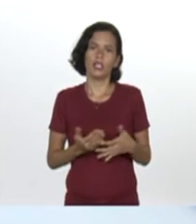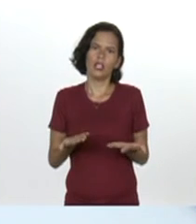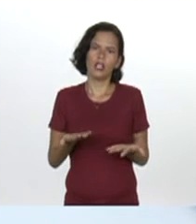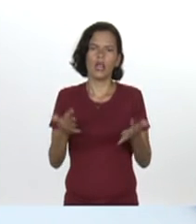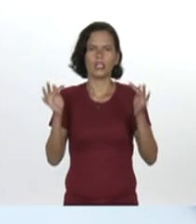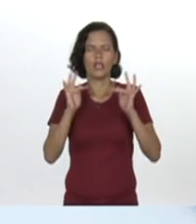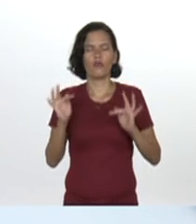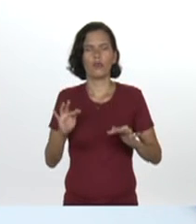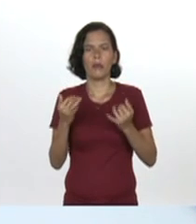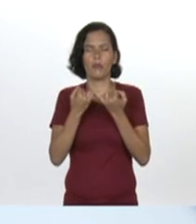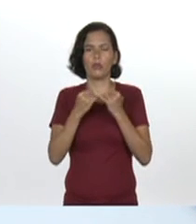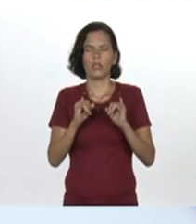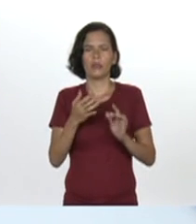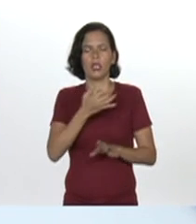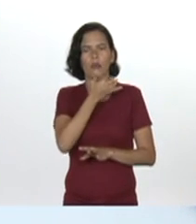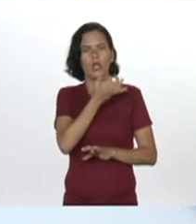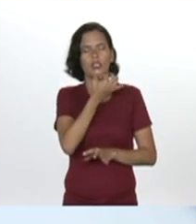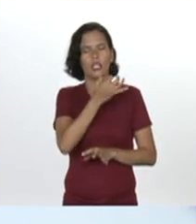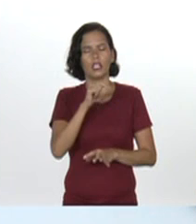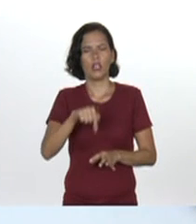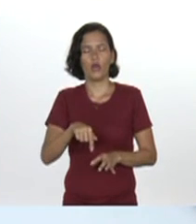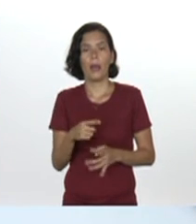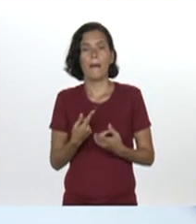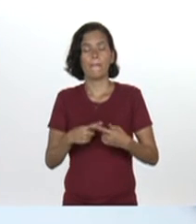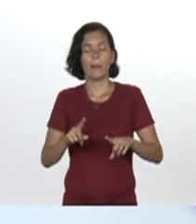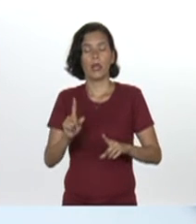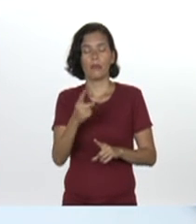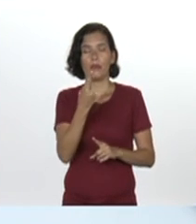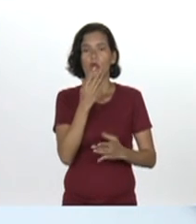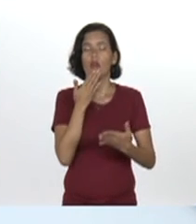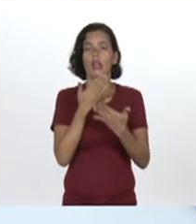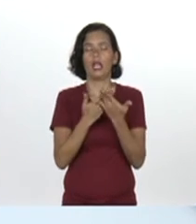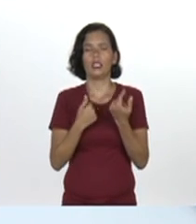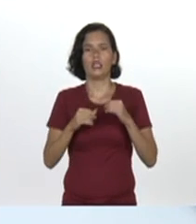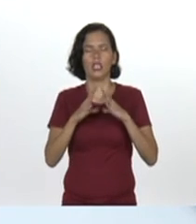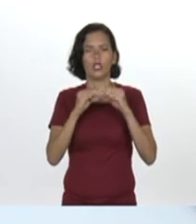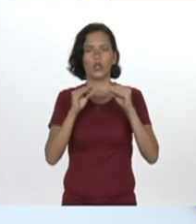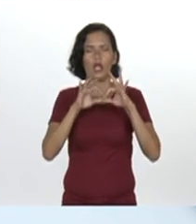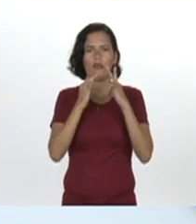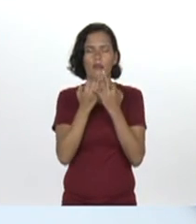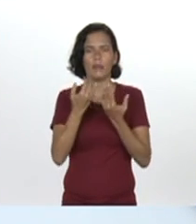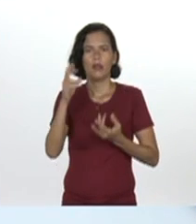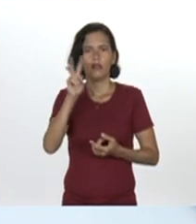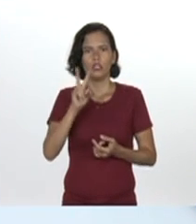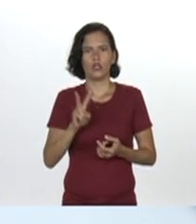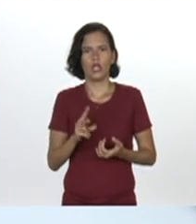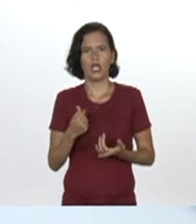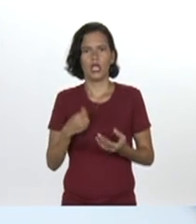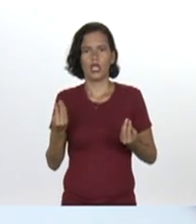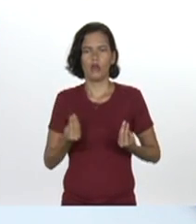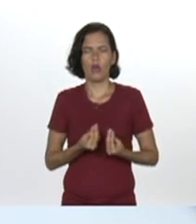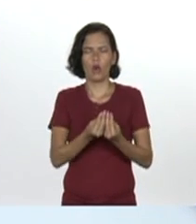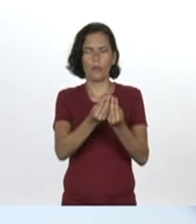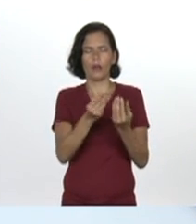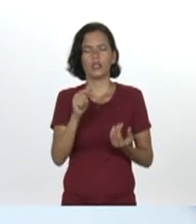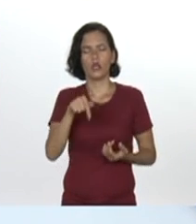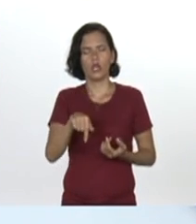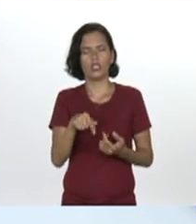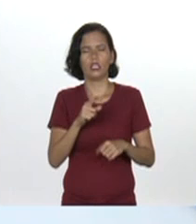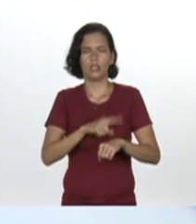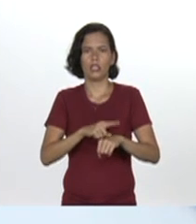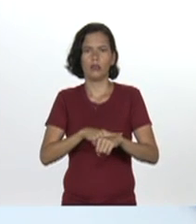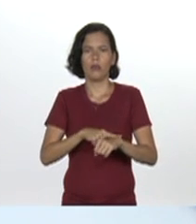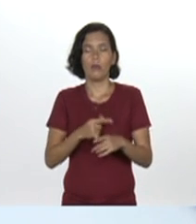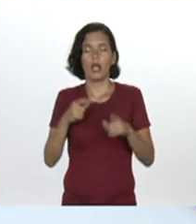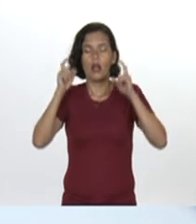Y de esta manera hemos culminado por la tarde de hoy. Pero primero, quiero agradecerle a toda la familia venezolana que nos estuvo acompañando durante esta